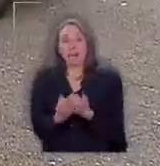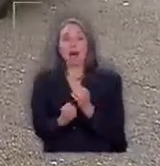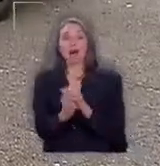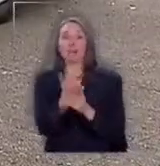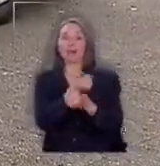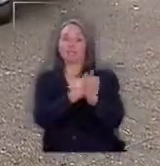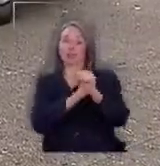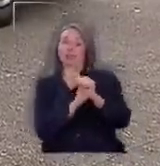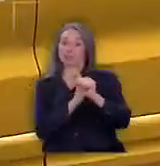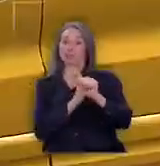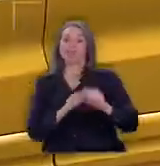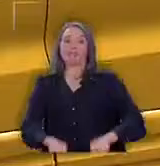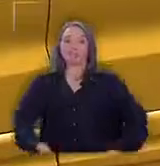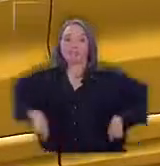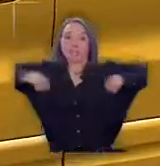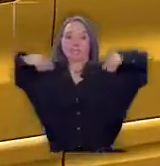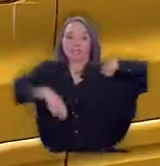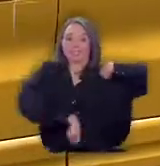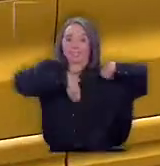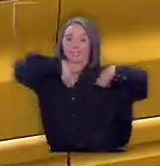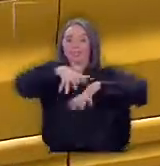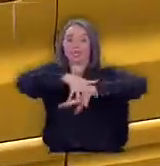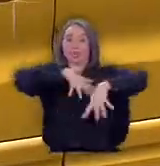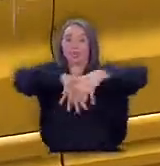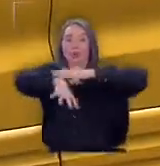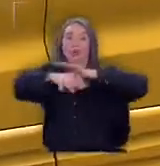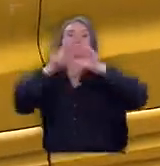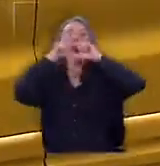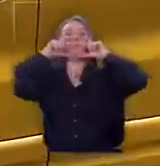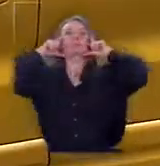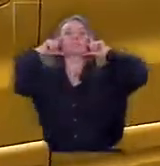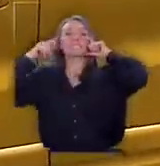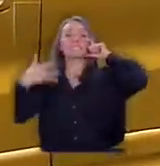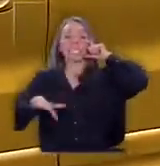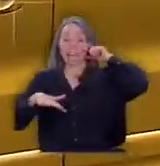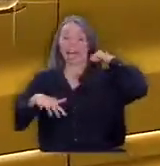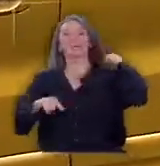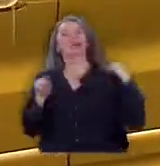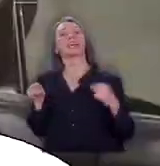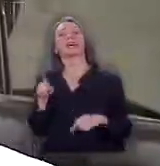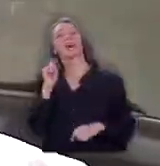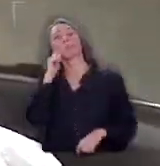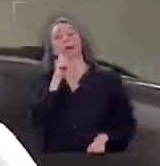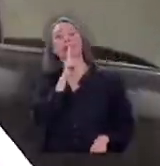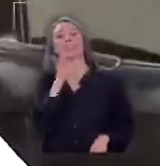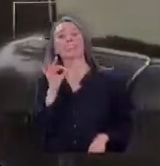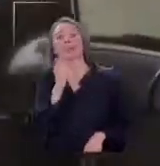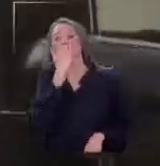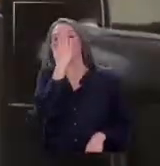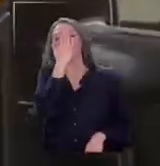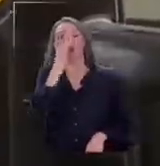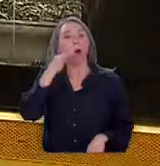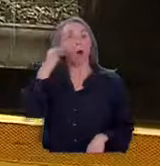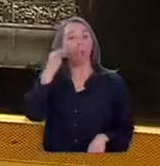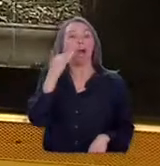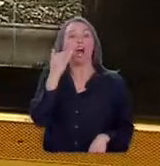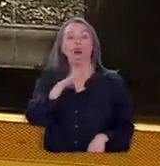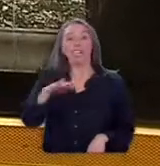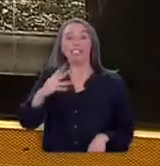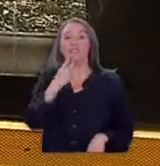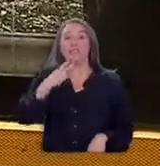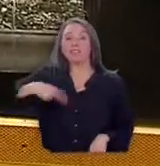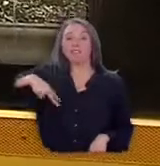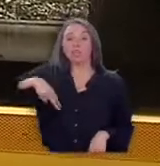nuevo desafío se pone su traje sus guantes ya tiene su mascarilla esta vez el tío del no trasladará a los niños de